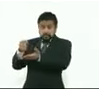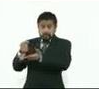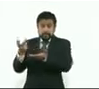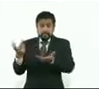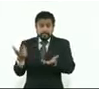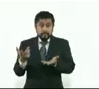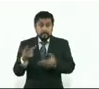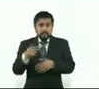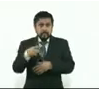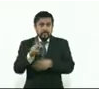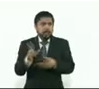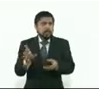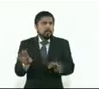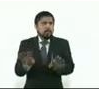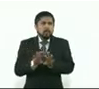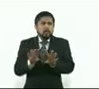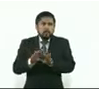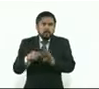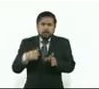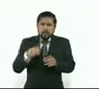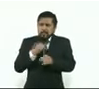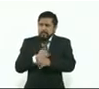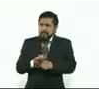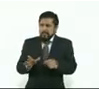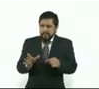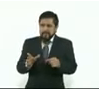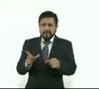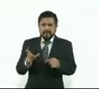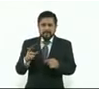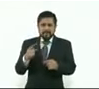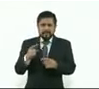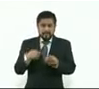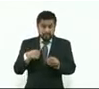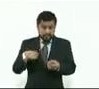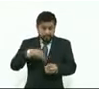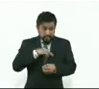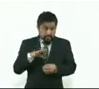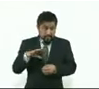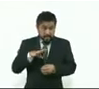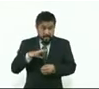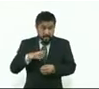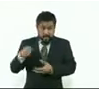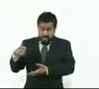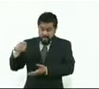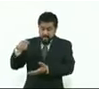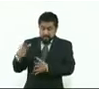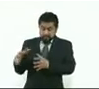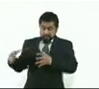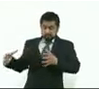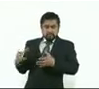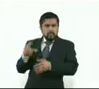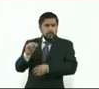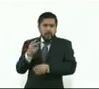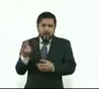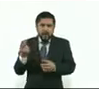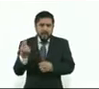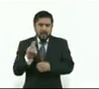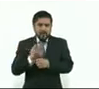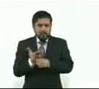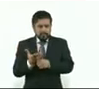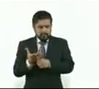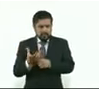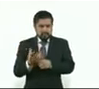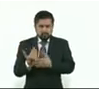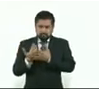ampliación líquida, pues, ¿de dónde va a salir la ampliación líquida? Pues no es que tengamos guardado el recurso. Entonces, si la presidenta del